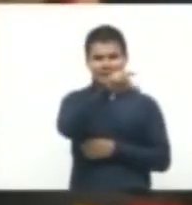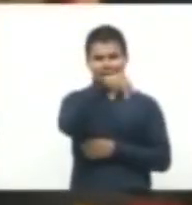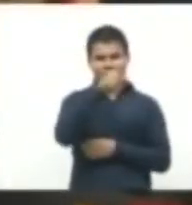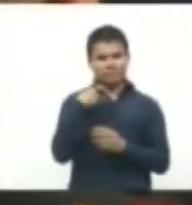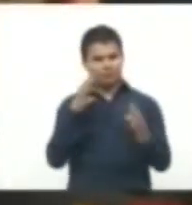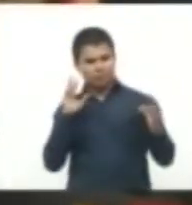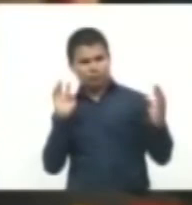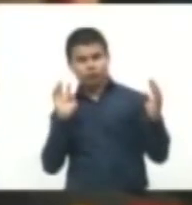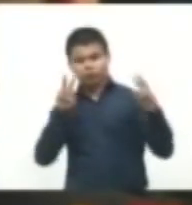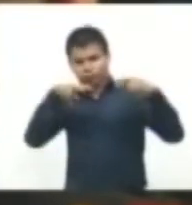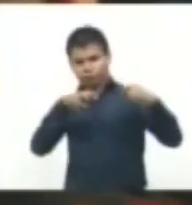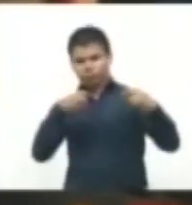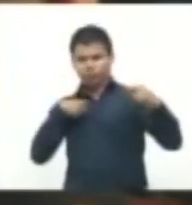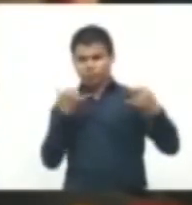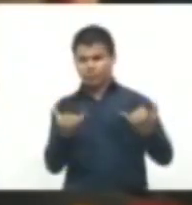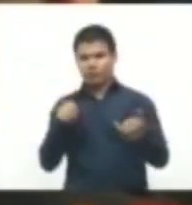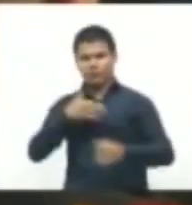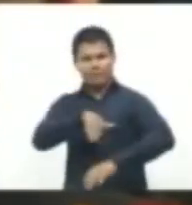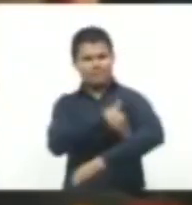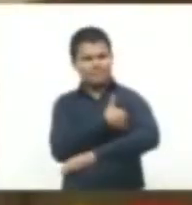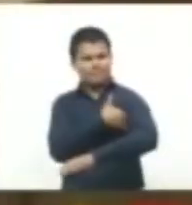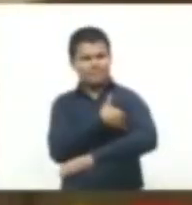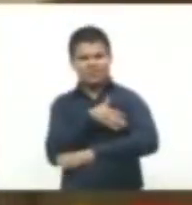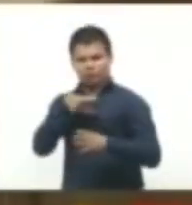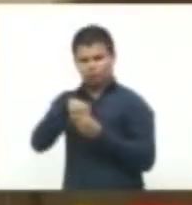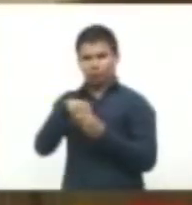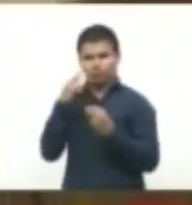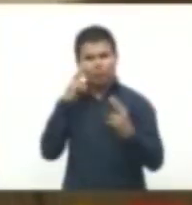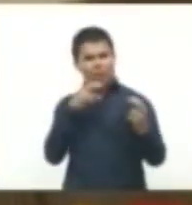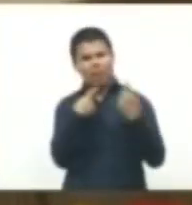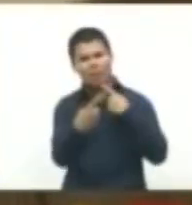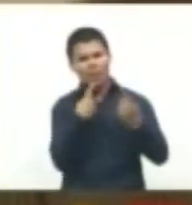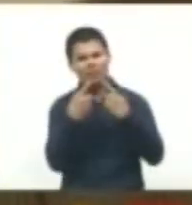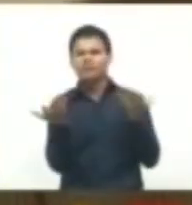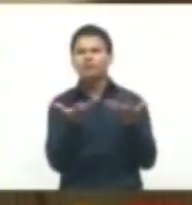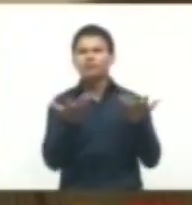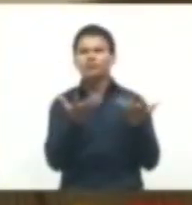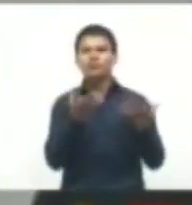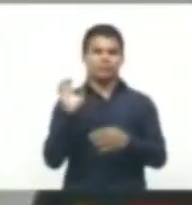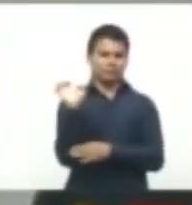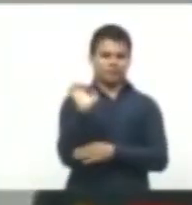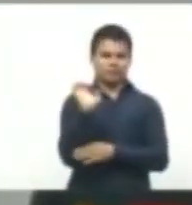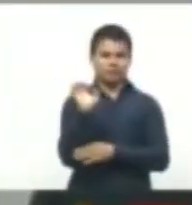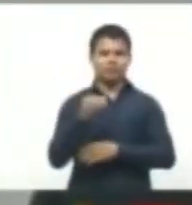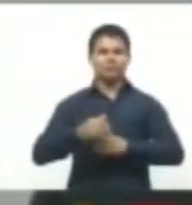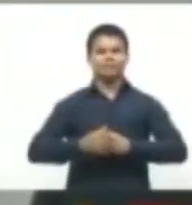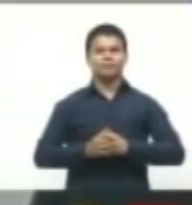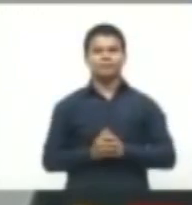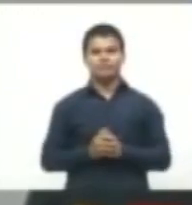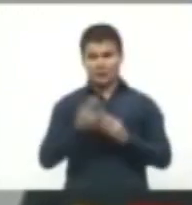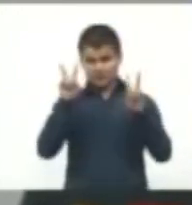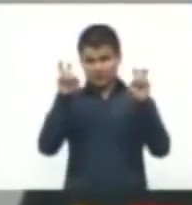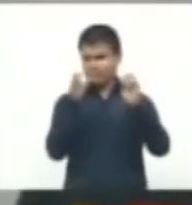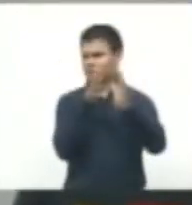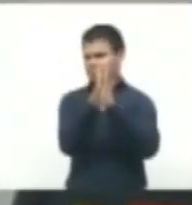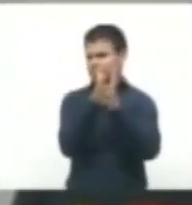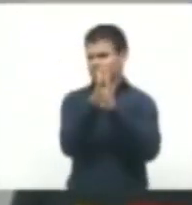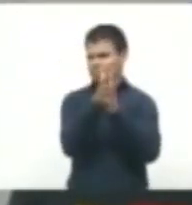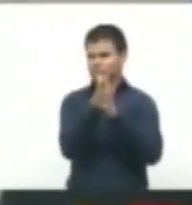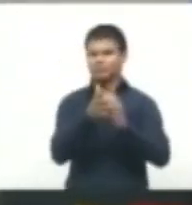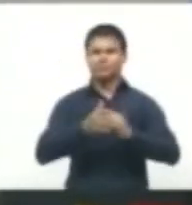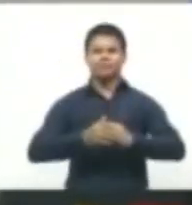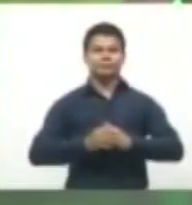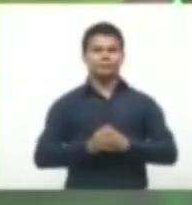Interior, víctima de los rebeldes, comenzaron los diálogos en Quito. De este tema estaremos hablando en el transcurso de nuestra presente